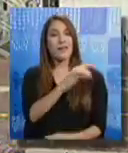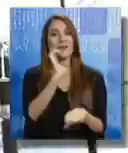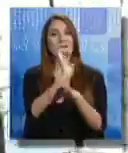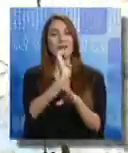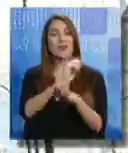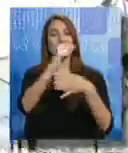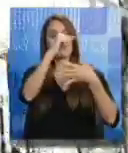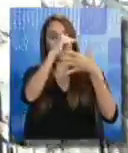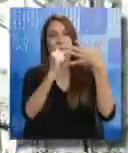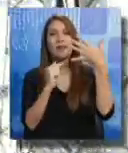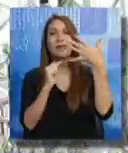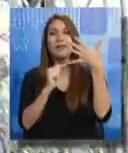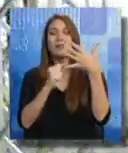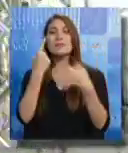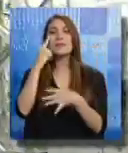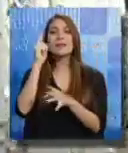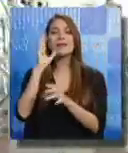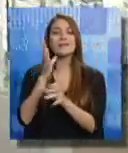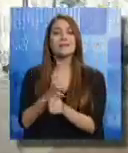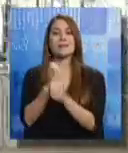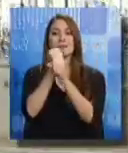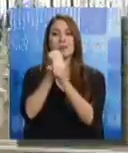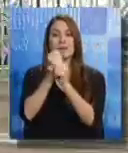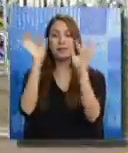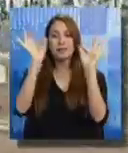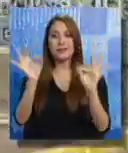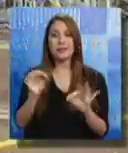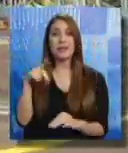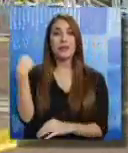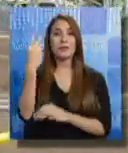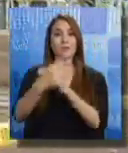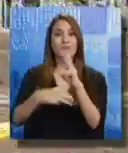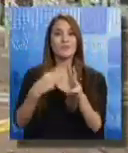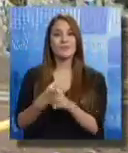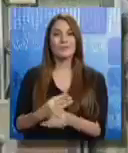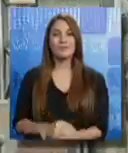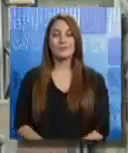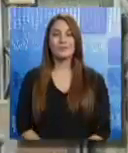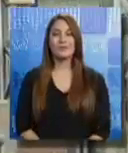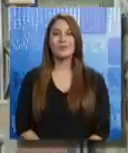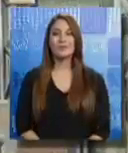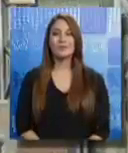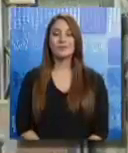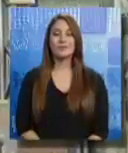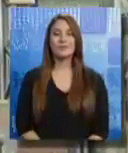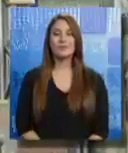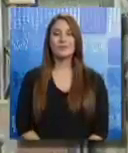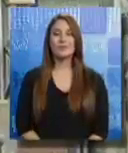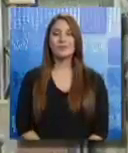quinto puesto en seguridad energética a nivel mundial. Fabiola Santana, TC Televisión.